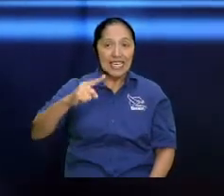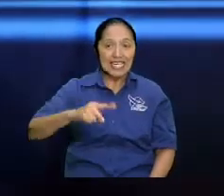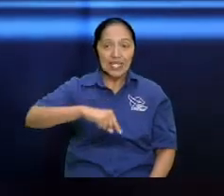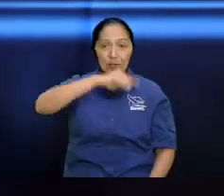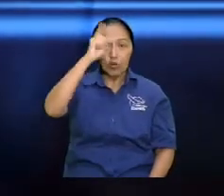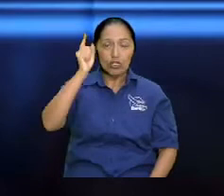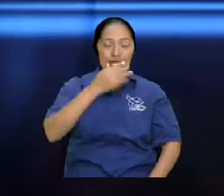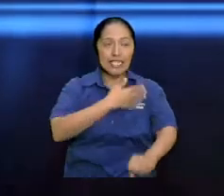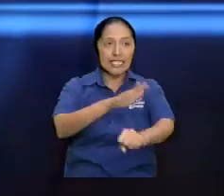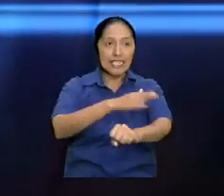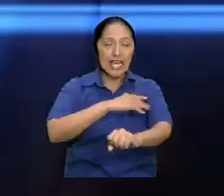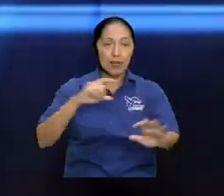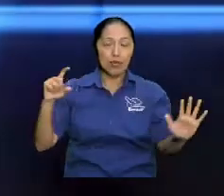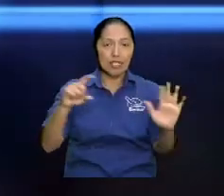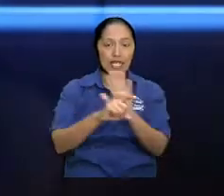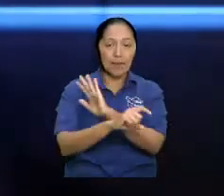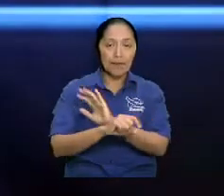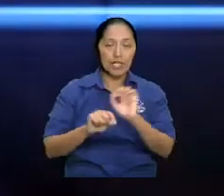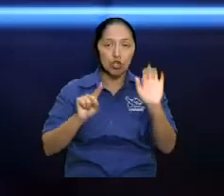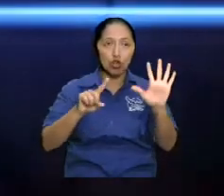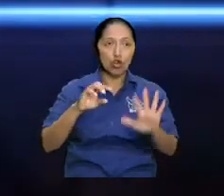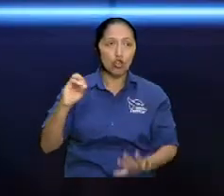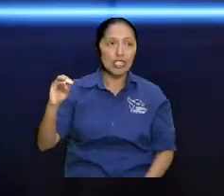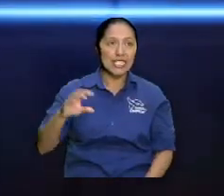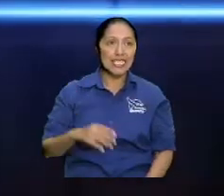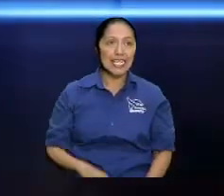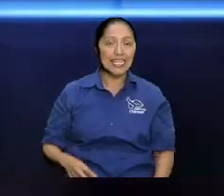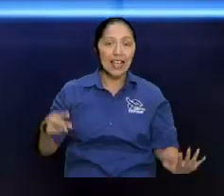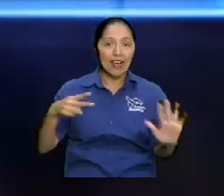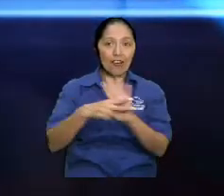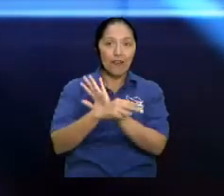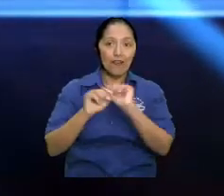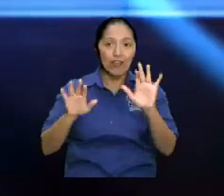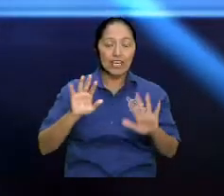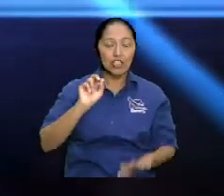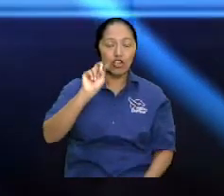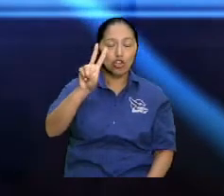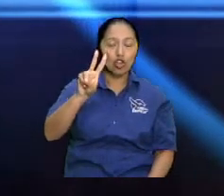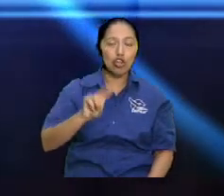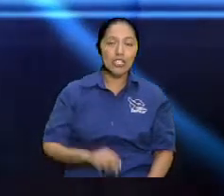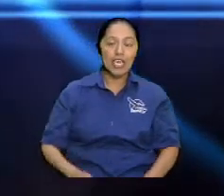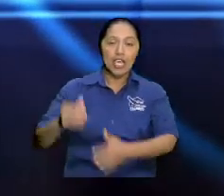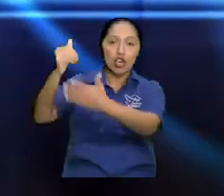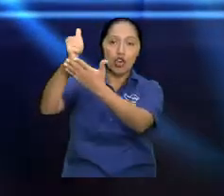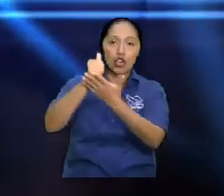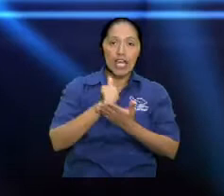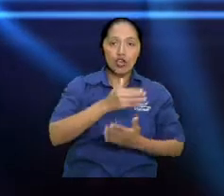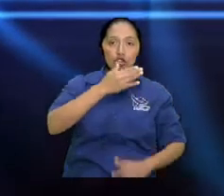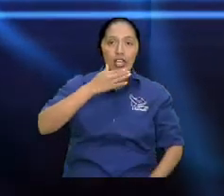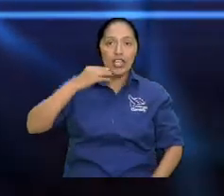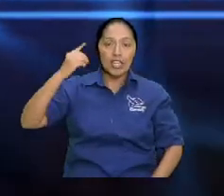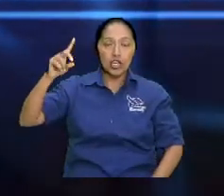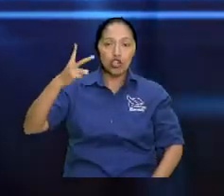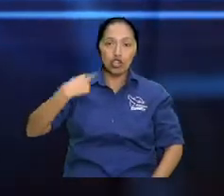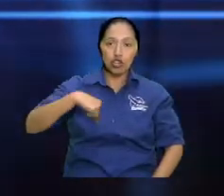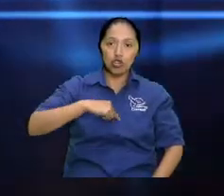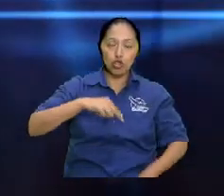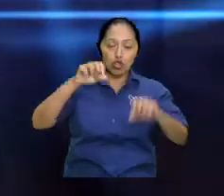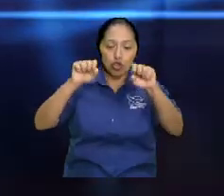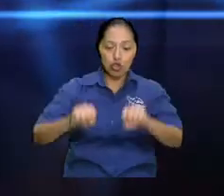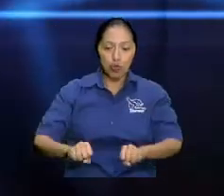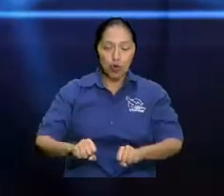haremos proezas. En Dios haremos proezas. Él hollará a nuestros enemigos o adversarios, dice esta